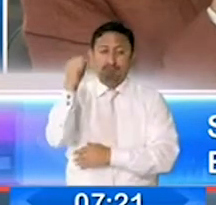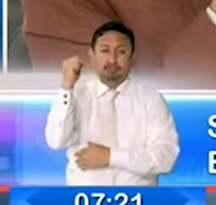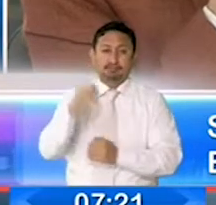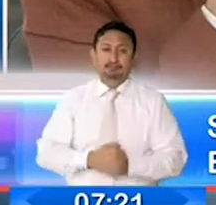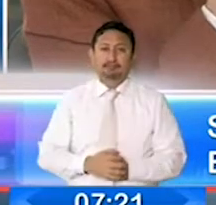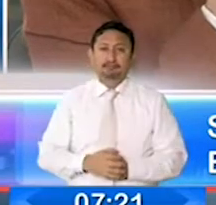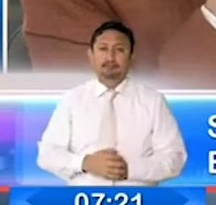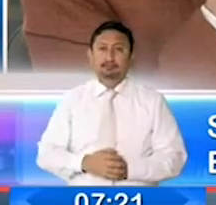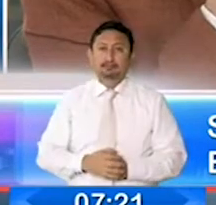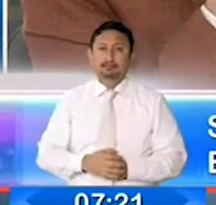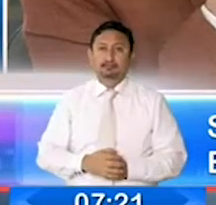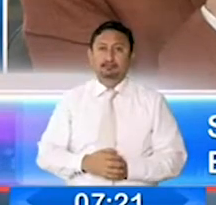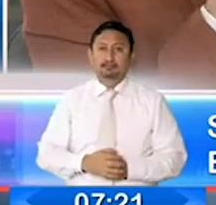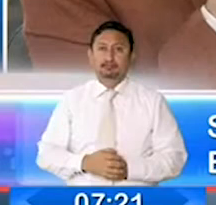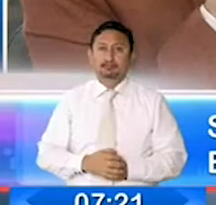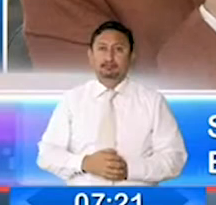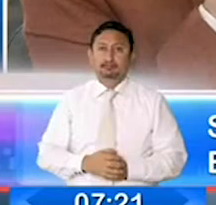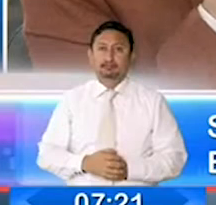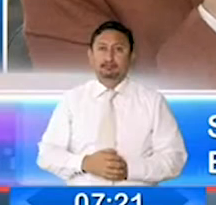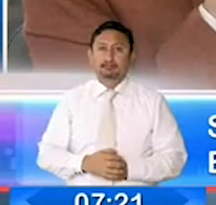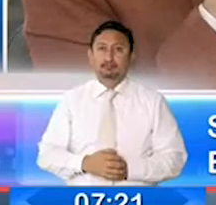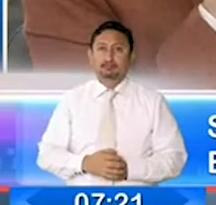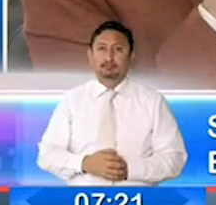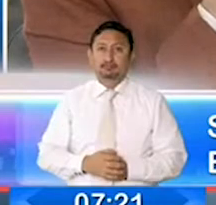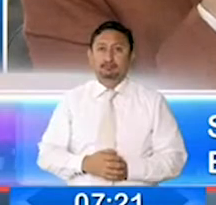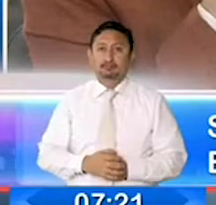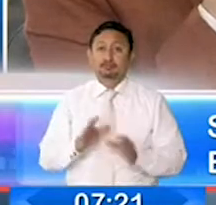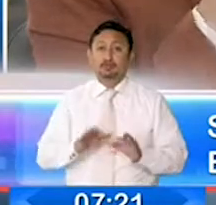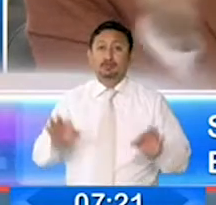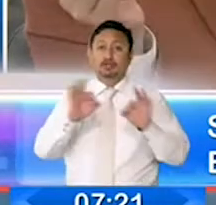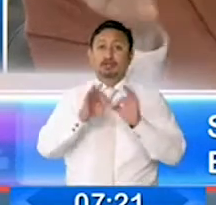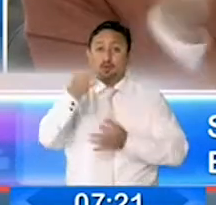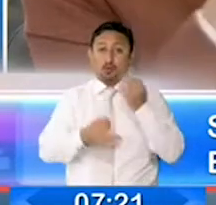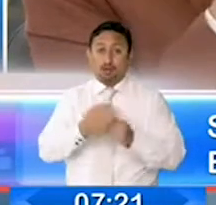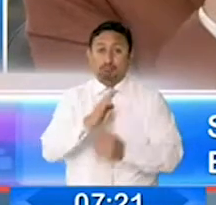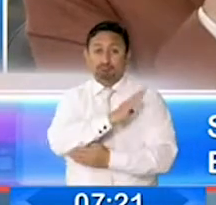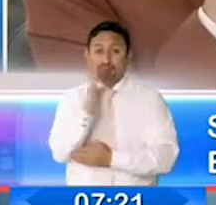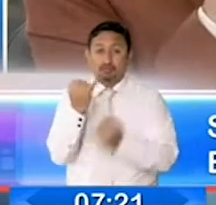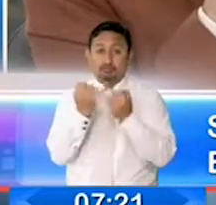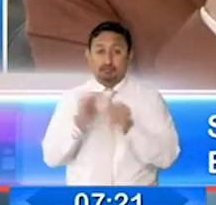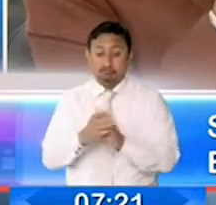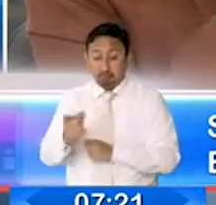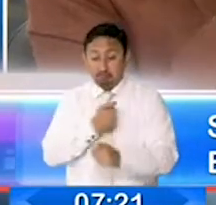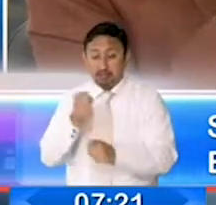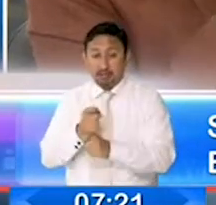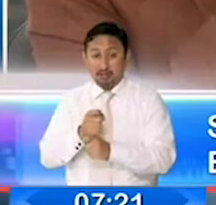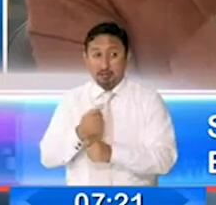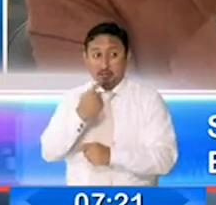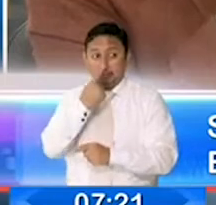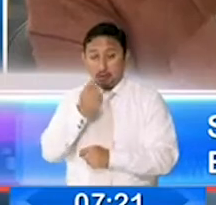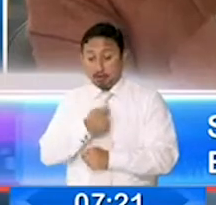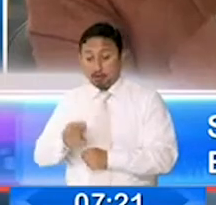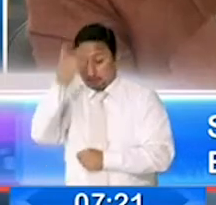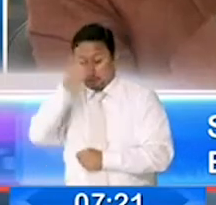Para esto, ¿qué es fundamental? Que los jueces sean independientes e imparciales, que nadie les presione, que nadie interfiera en